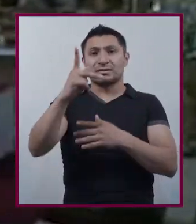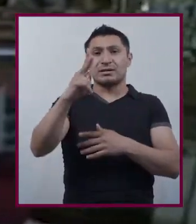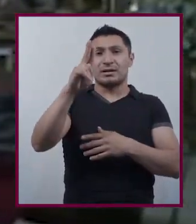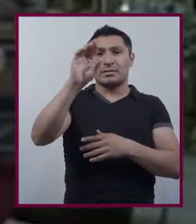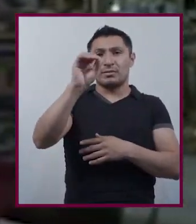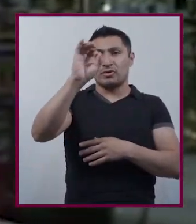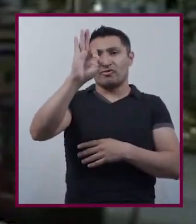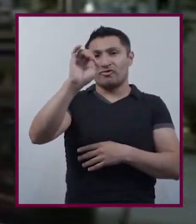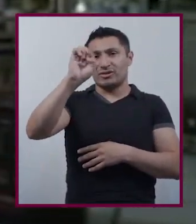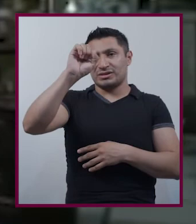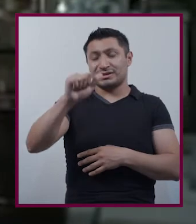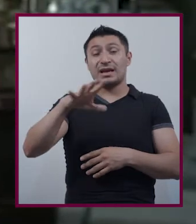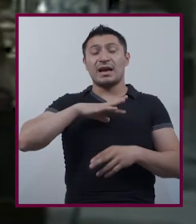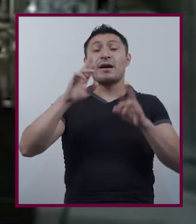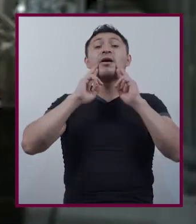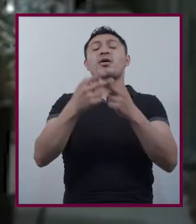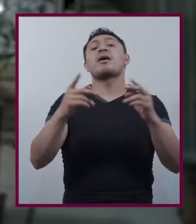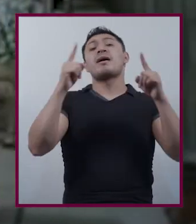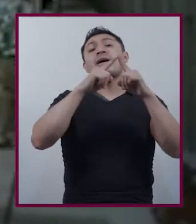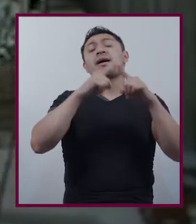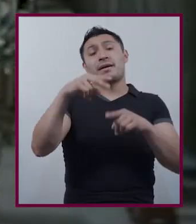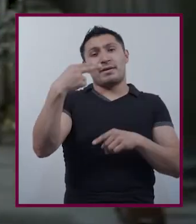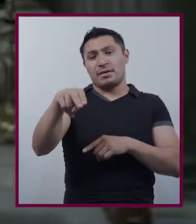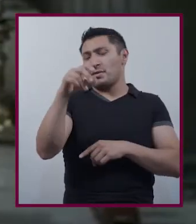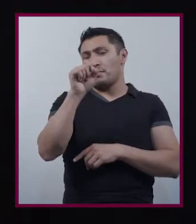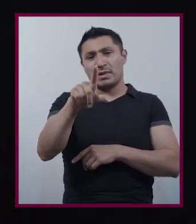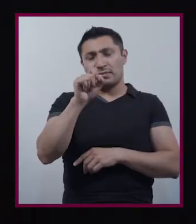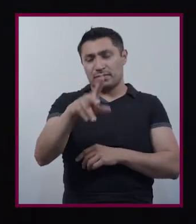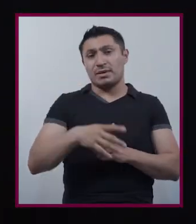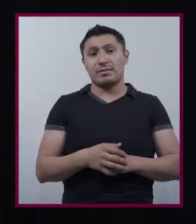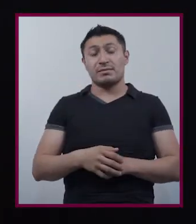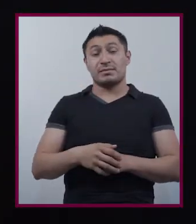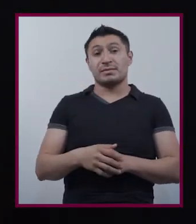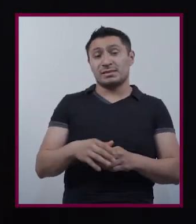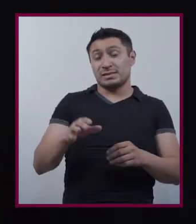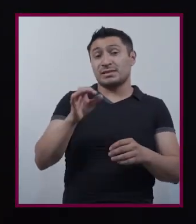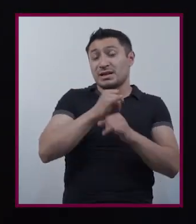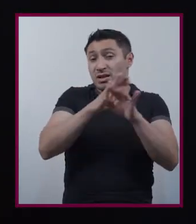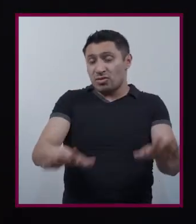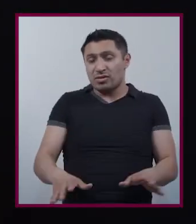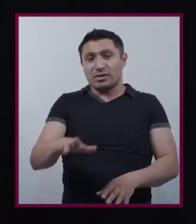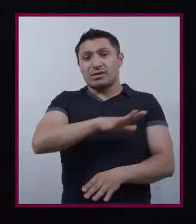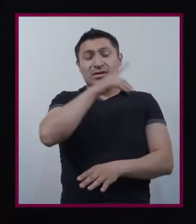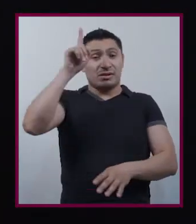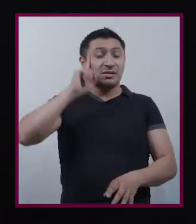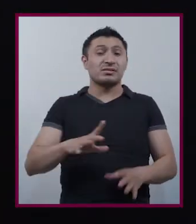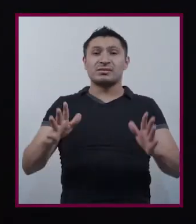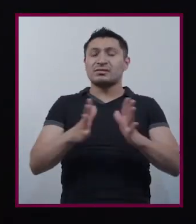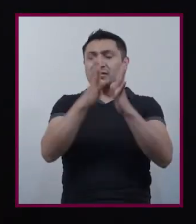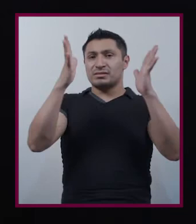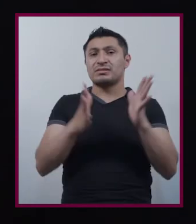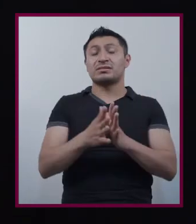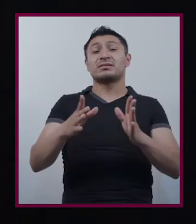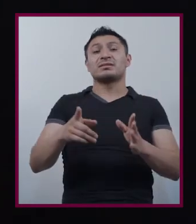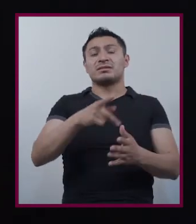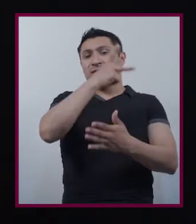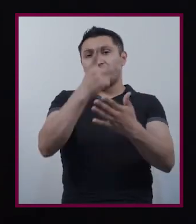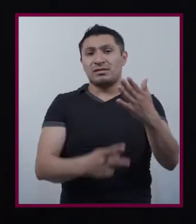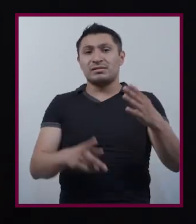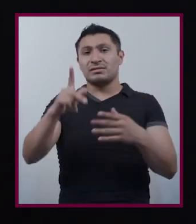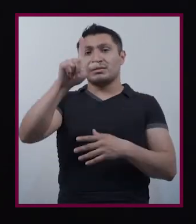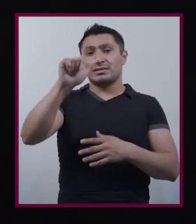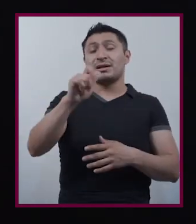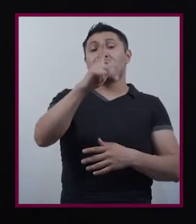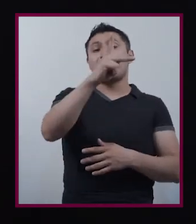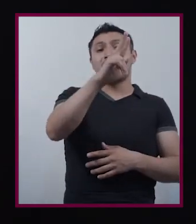cual se reunía en la iglesia conocida con este nombre. Se sabe que la Güera Rodríguez fue partícipe de la conspiración de la